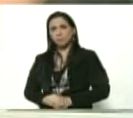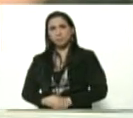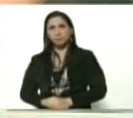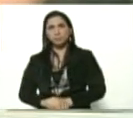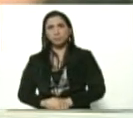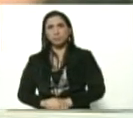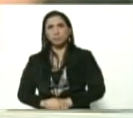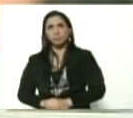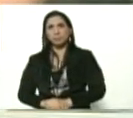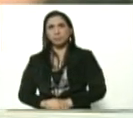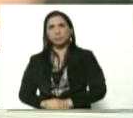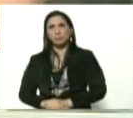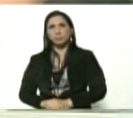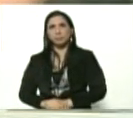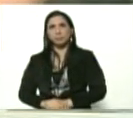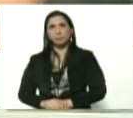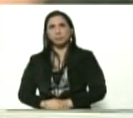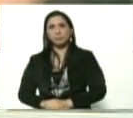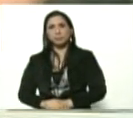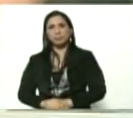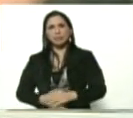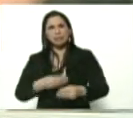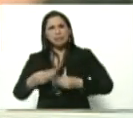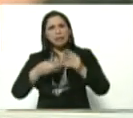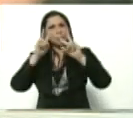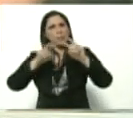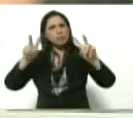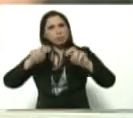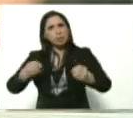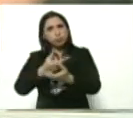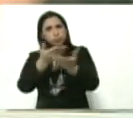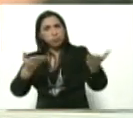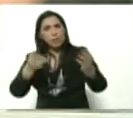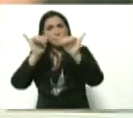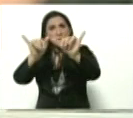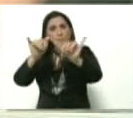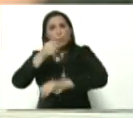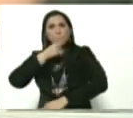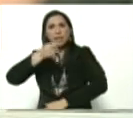A Iván Duque. Si hubiera una investigación de ustedes, periodistas,